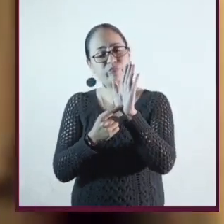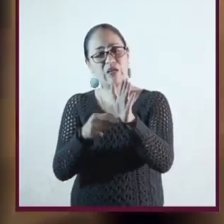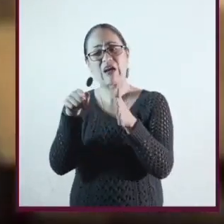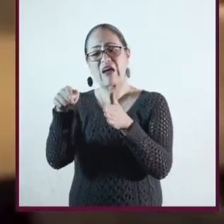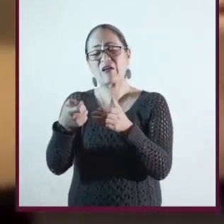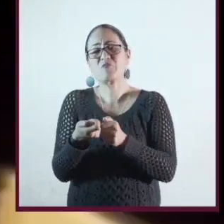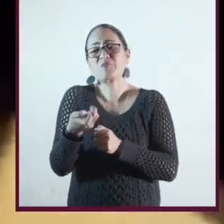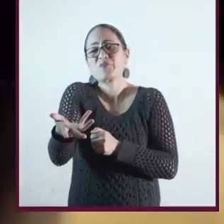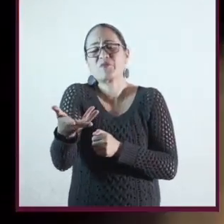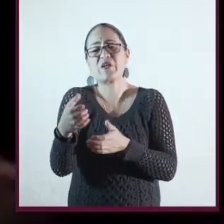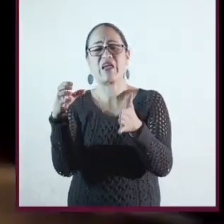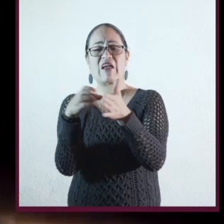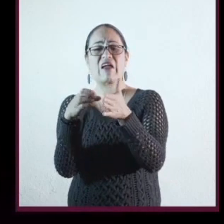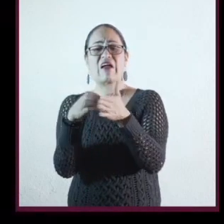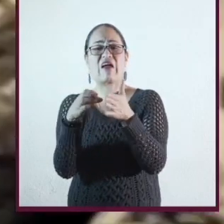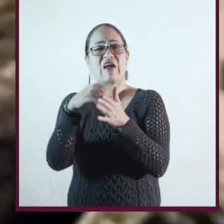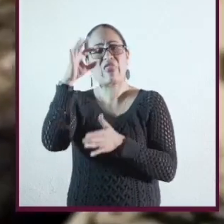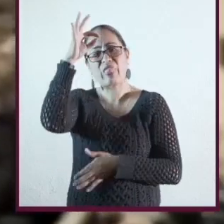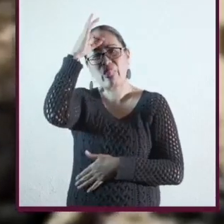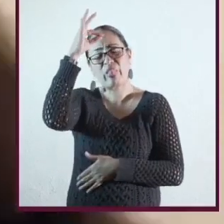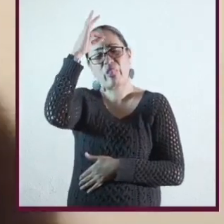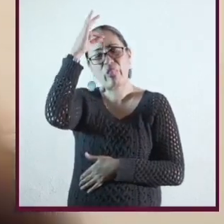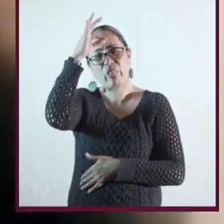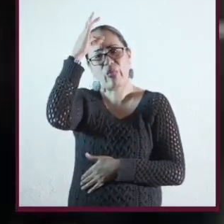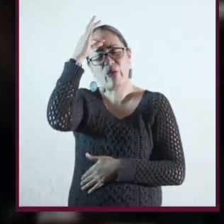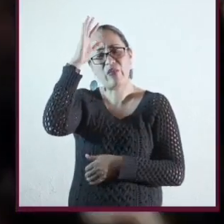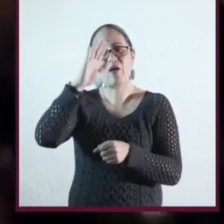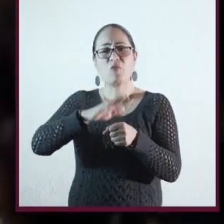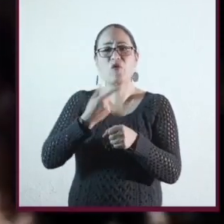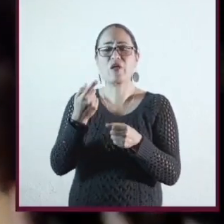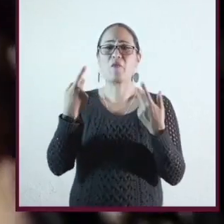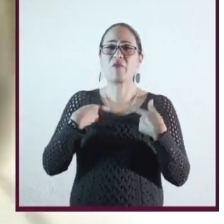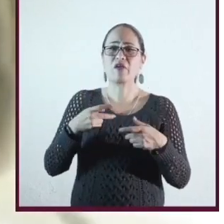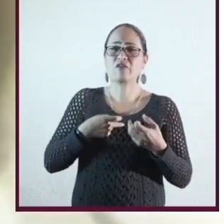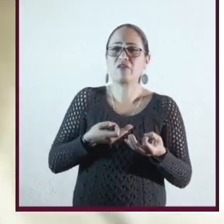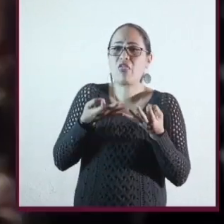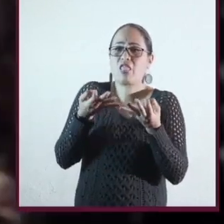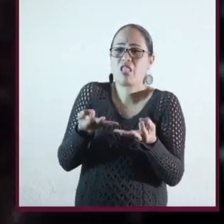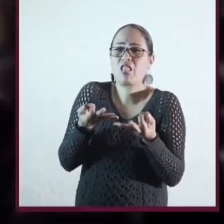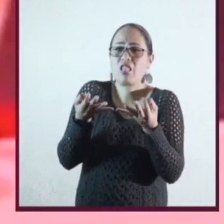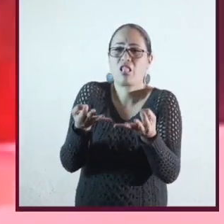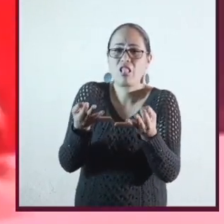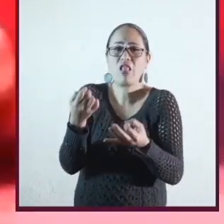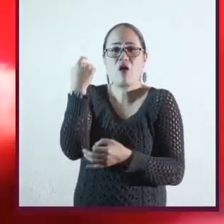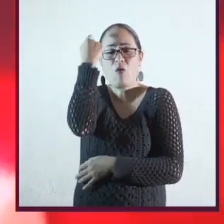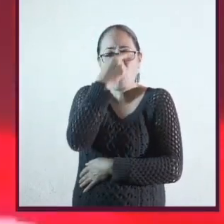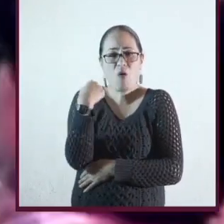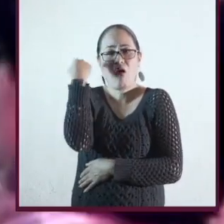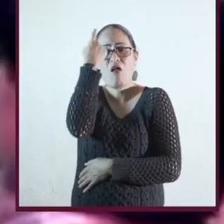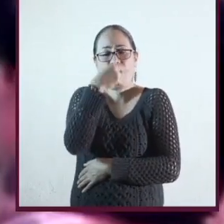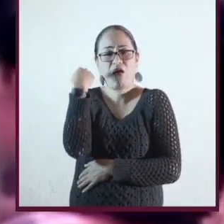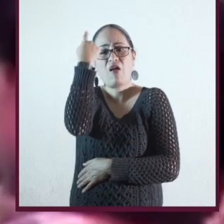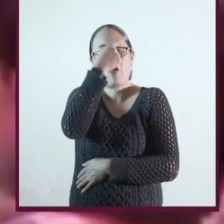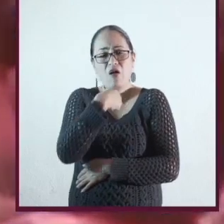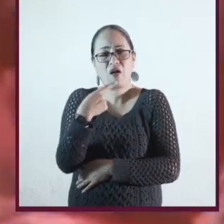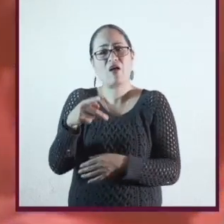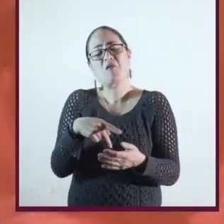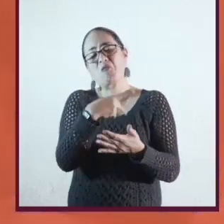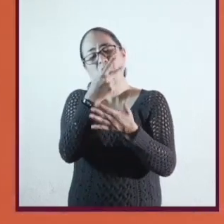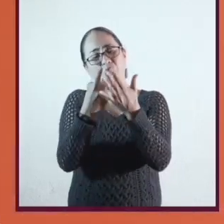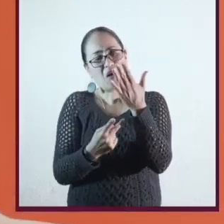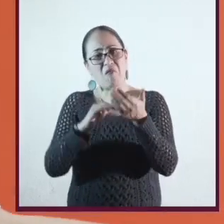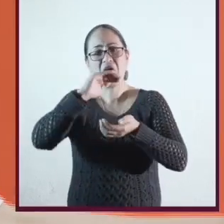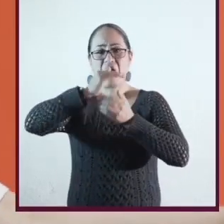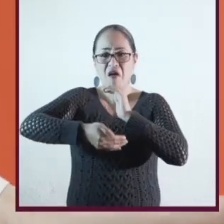la atención de las personas durante horas, programa tras programa, como si se tratara de un truco de hipnotismo, expuestas